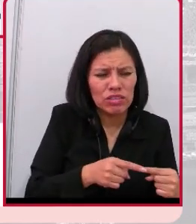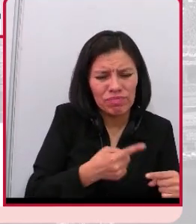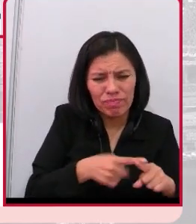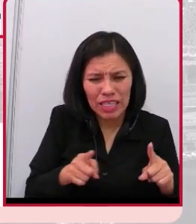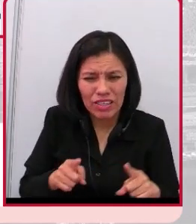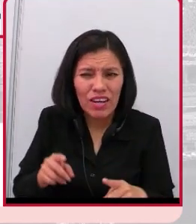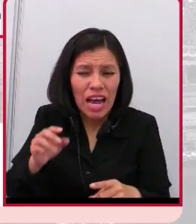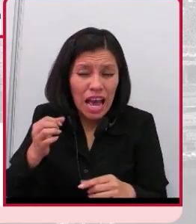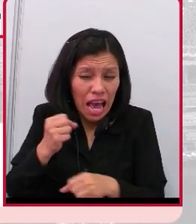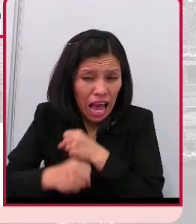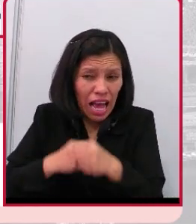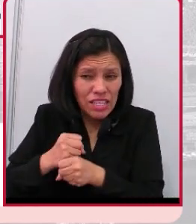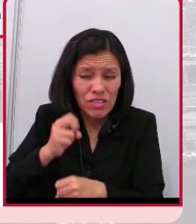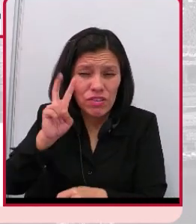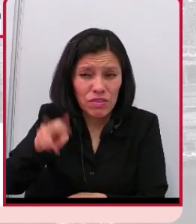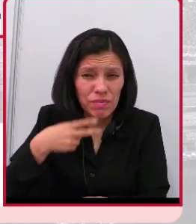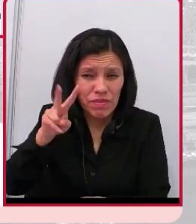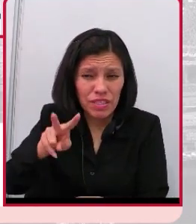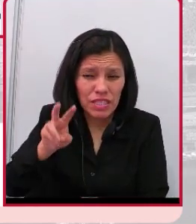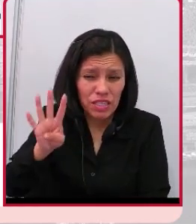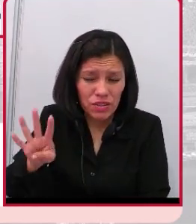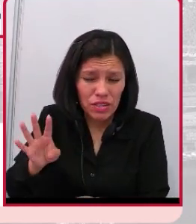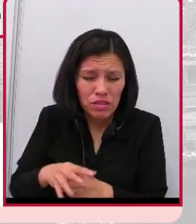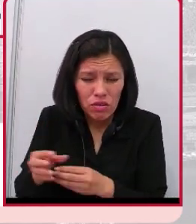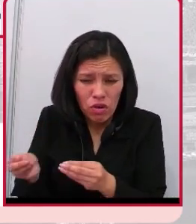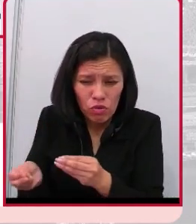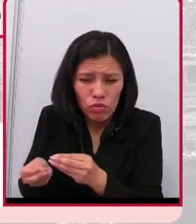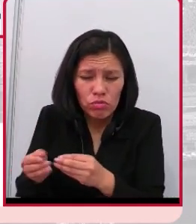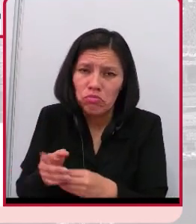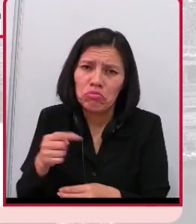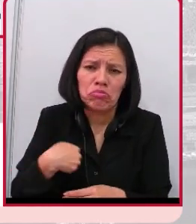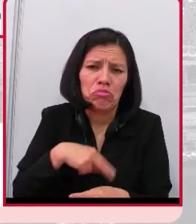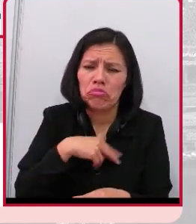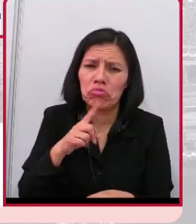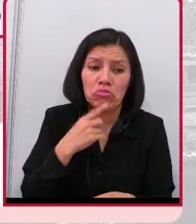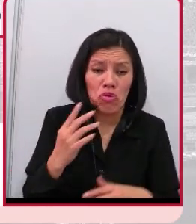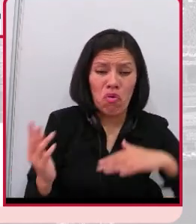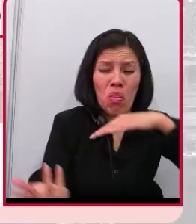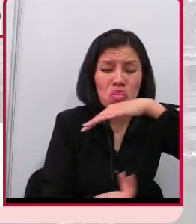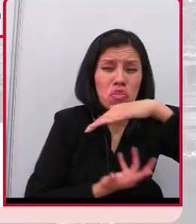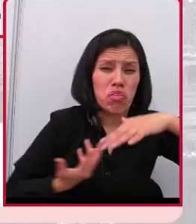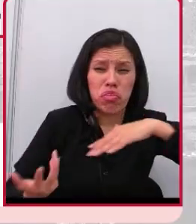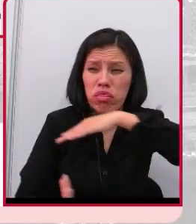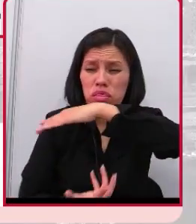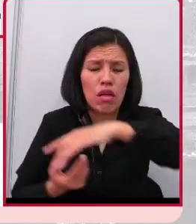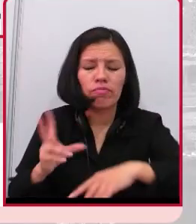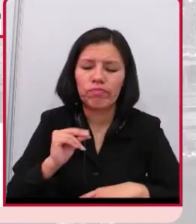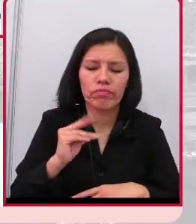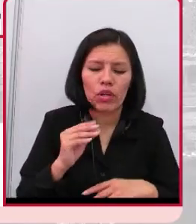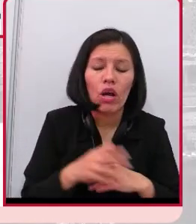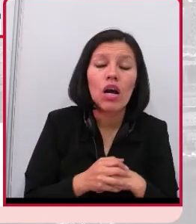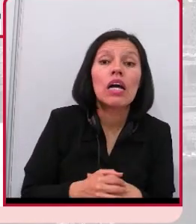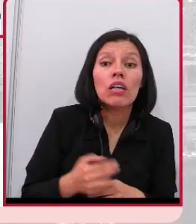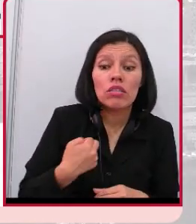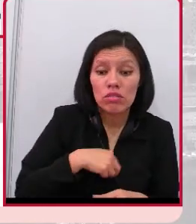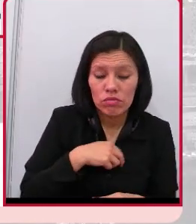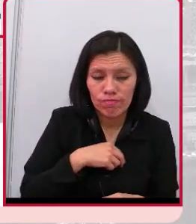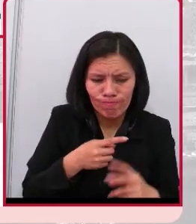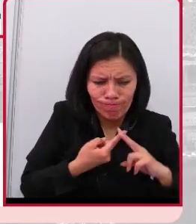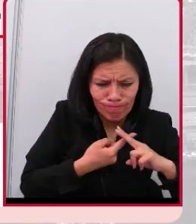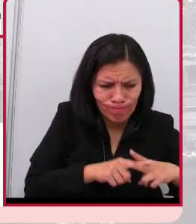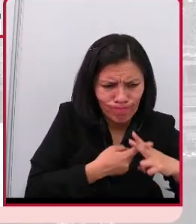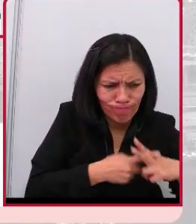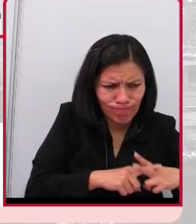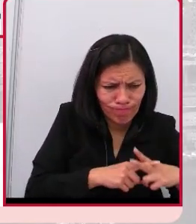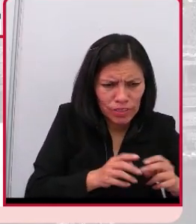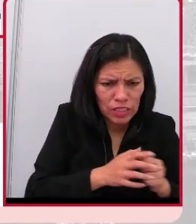implementación. Y no es que solo usemos el ciclón, la operación empieza con circuito estándar sin